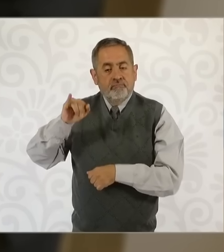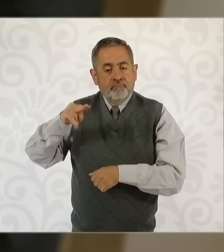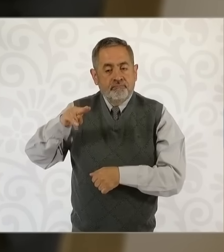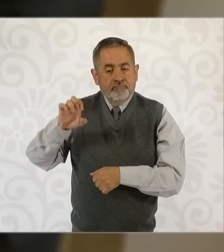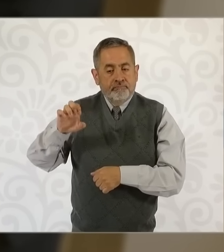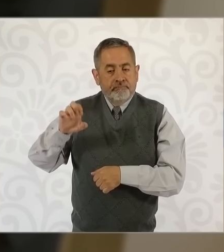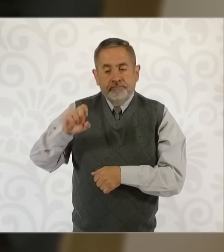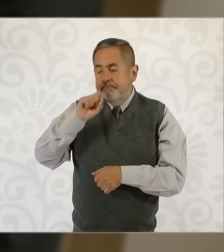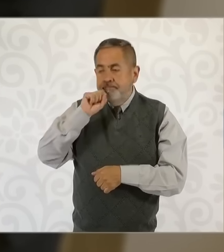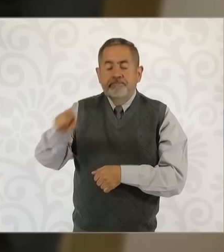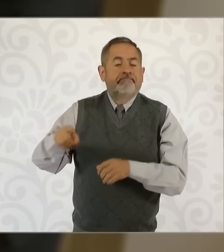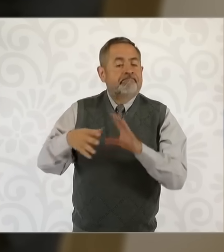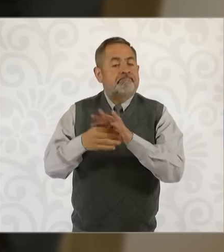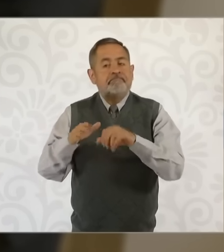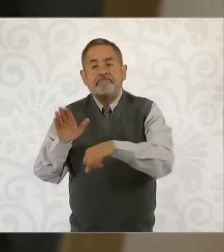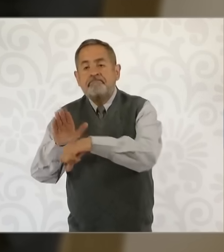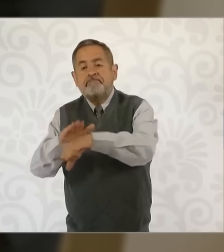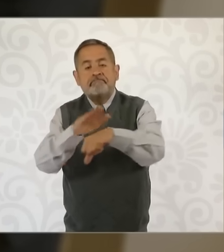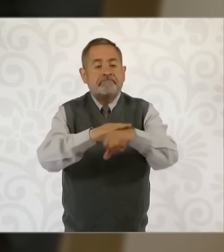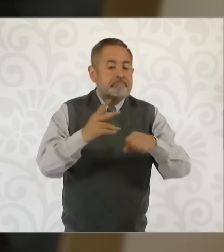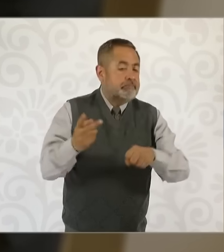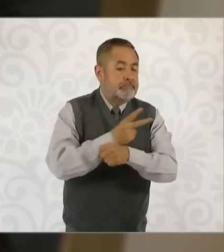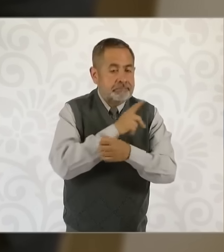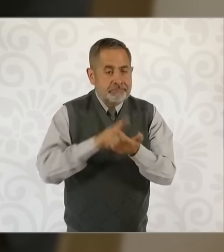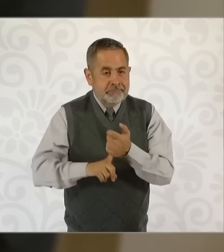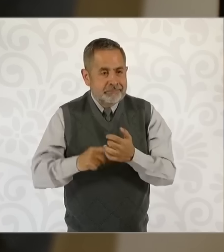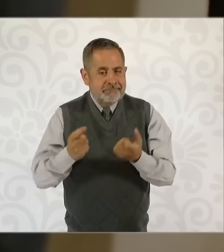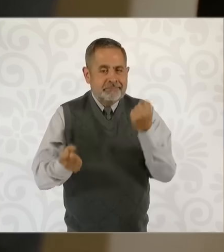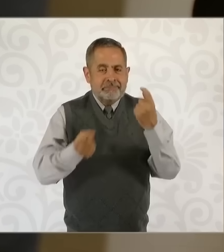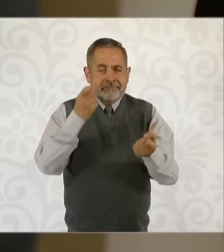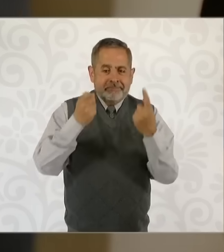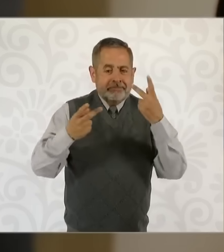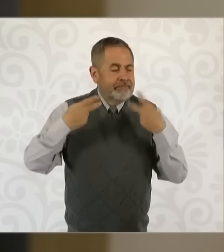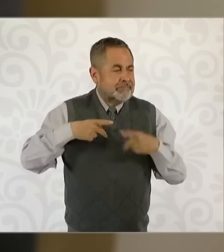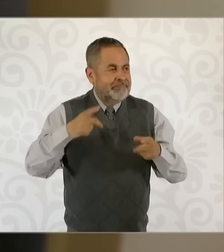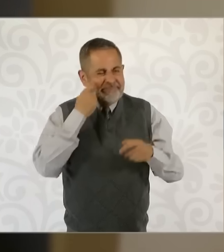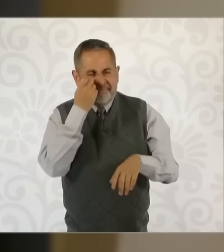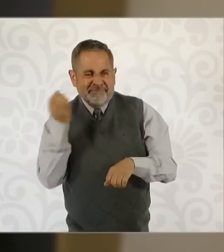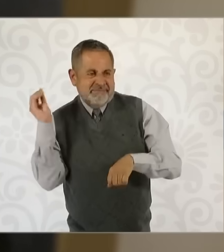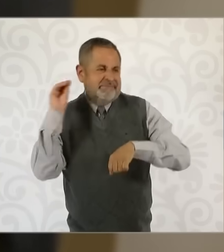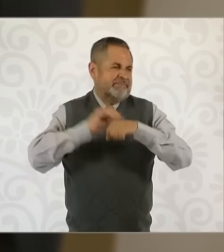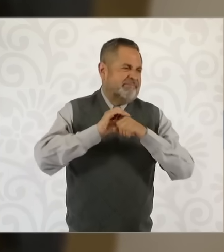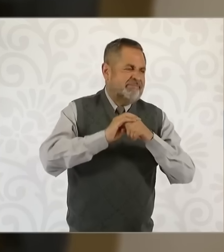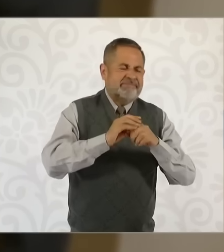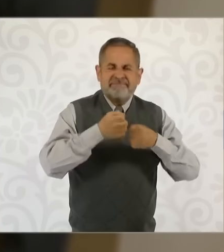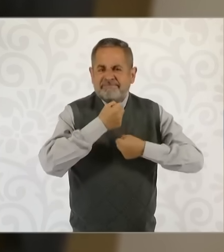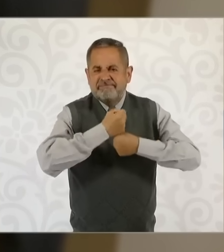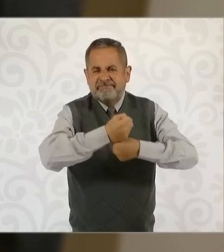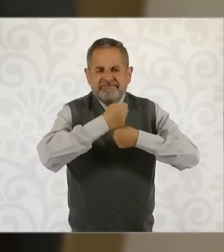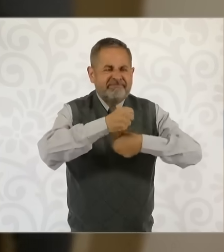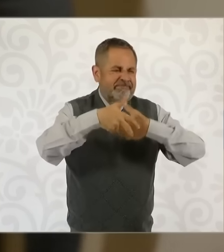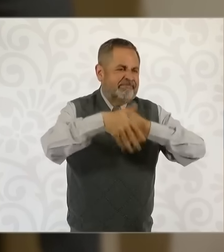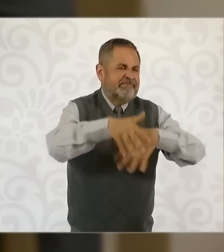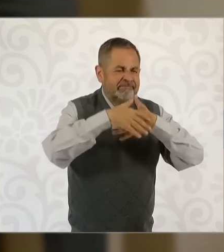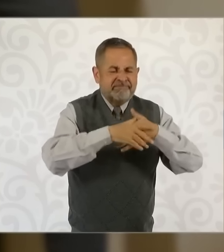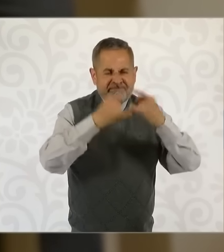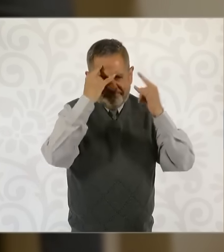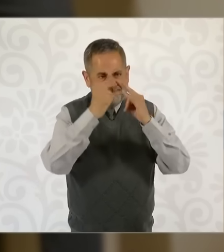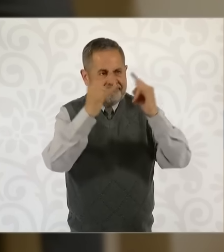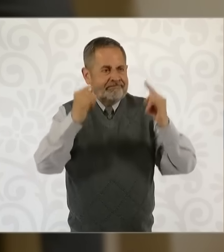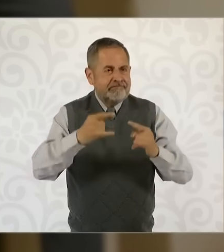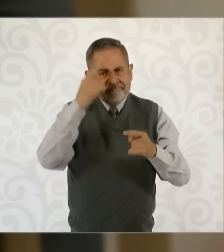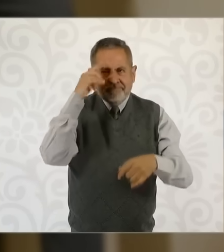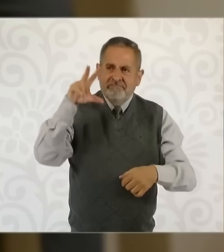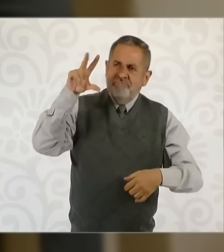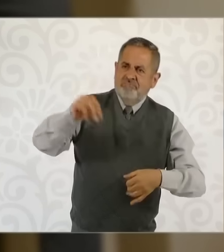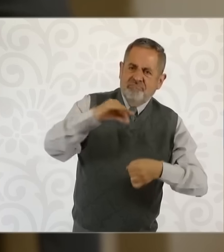la CENTE de estos intentos pues de boicotear, ¿no?, las elecciones judiciales. Entonces afirmó que por parte del